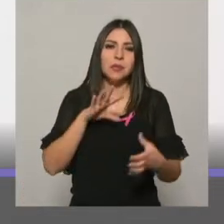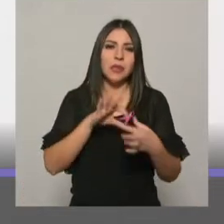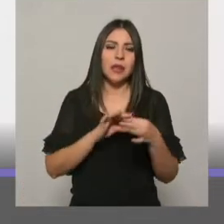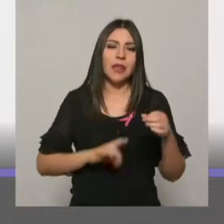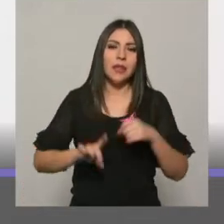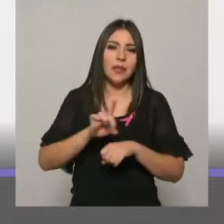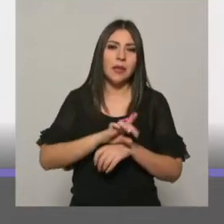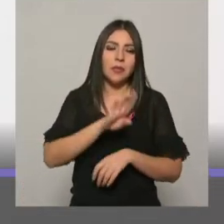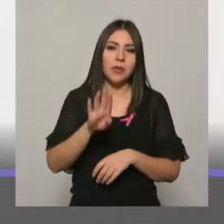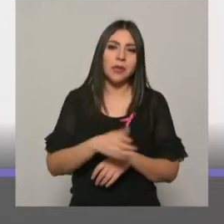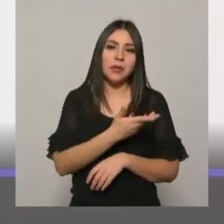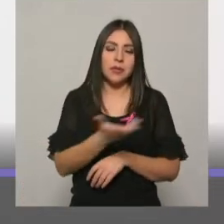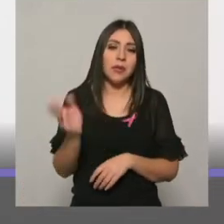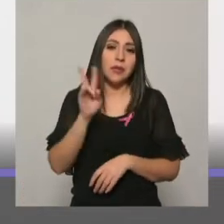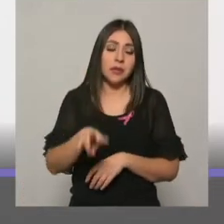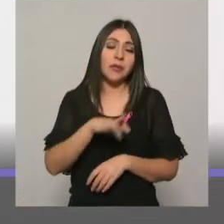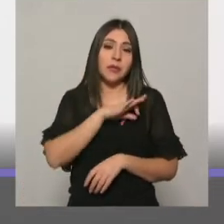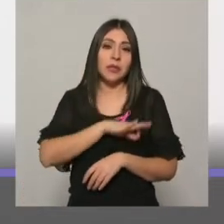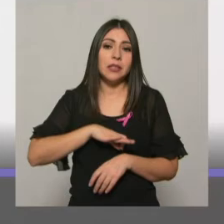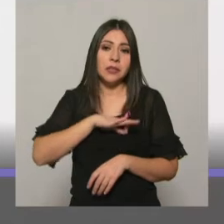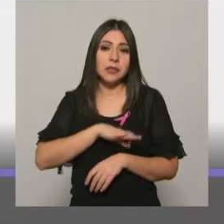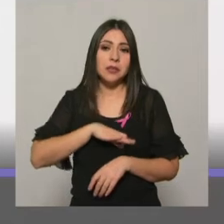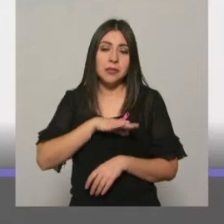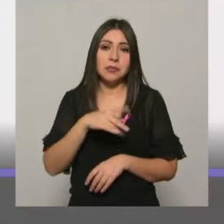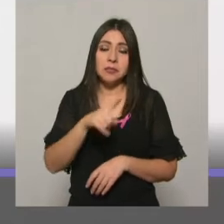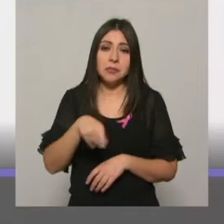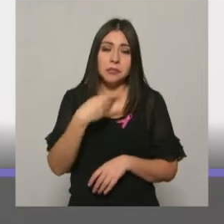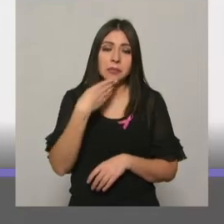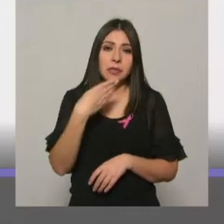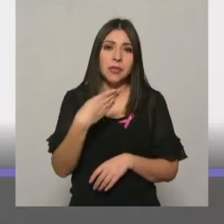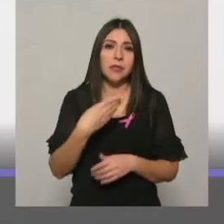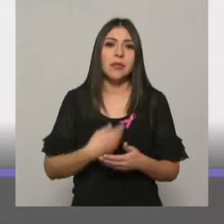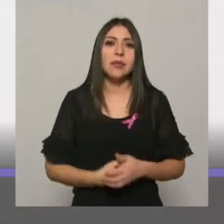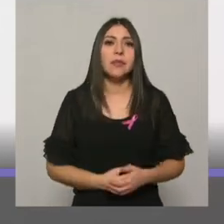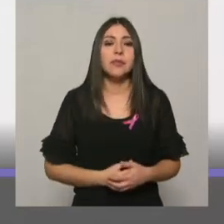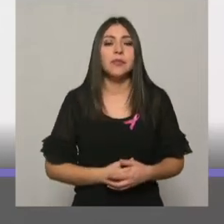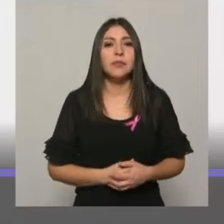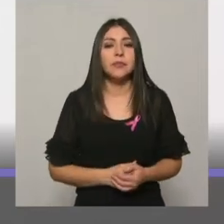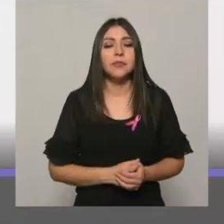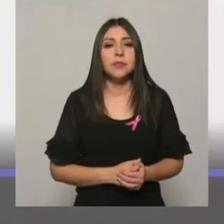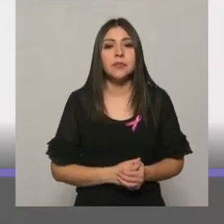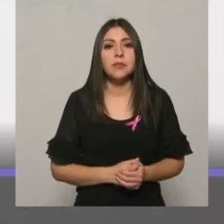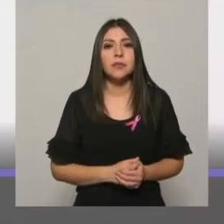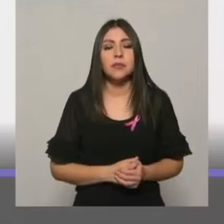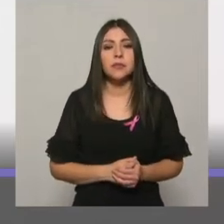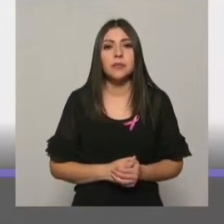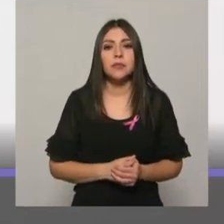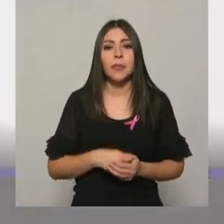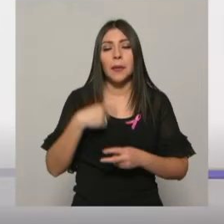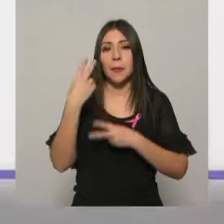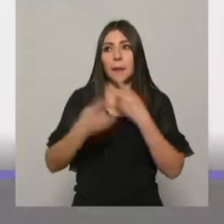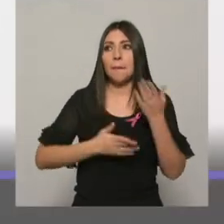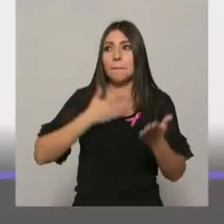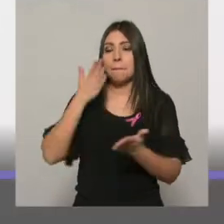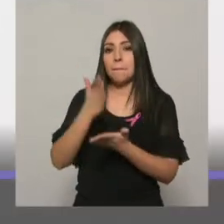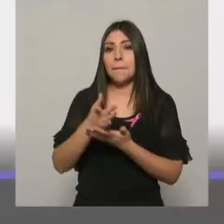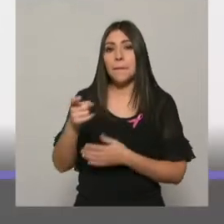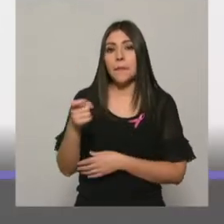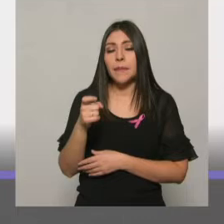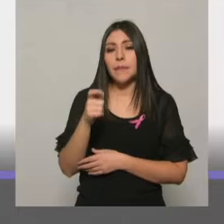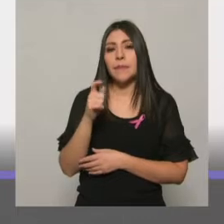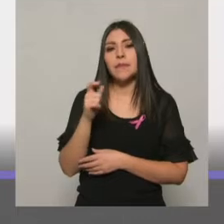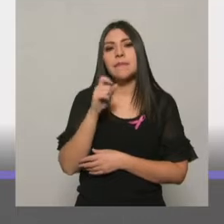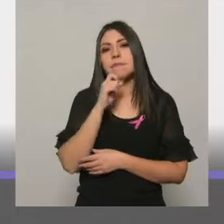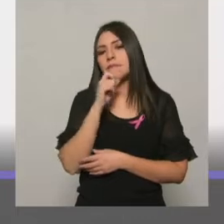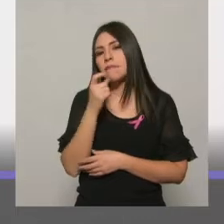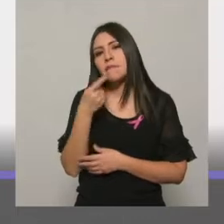verdad, felicidades, yo creo que les va muy bien y es que ir a Xochimilco por sí mismo es una experiencia